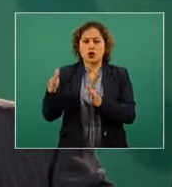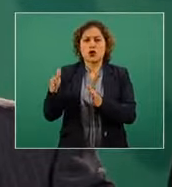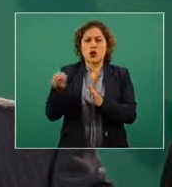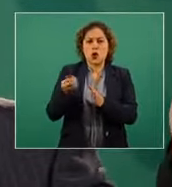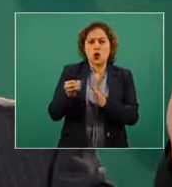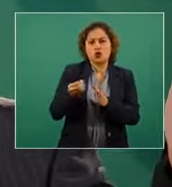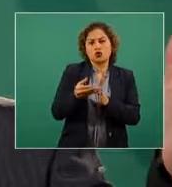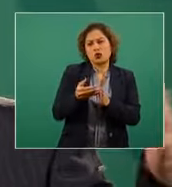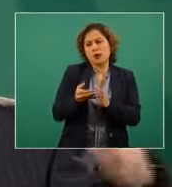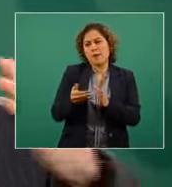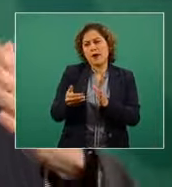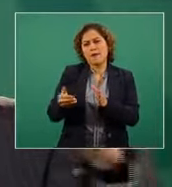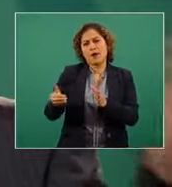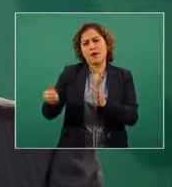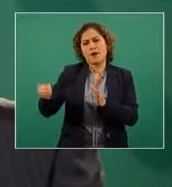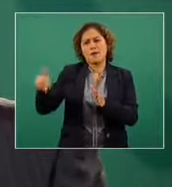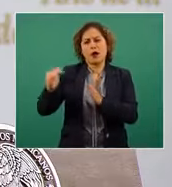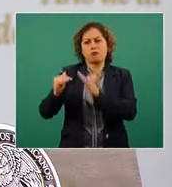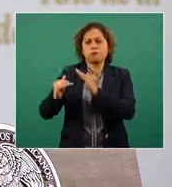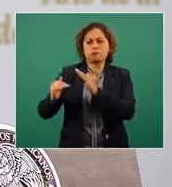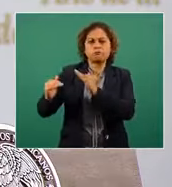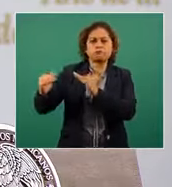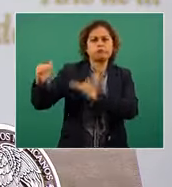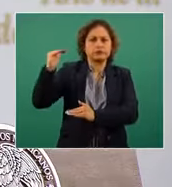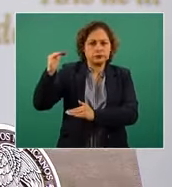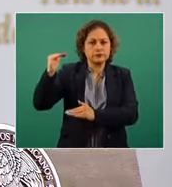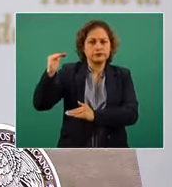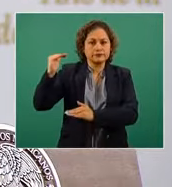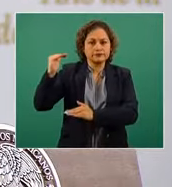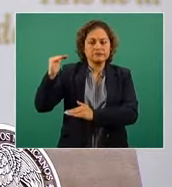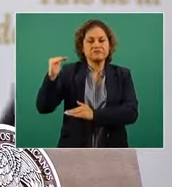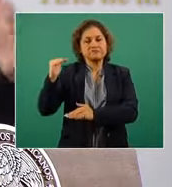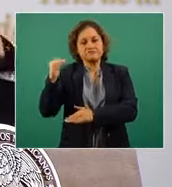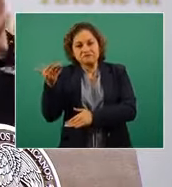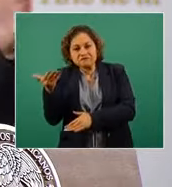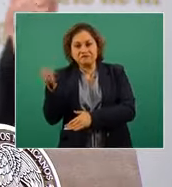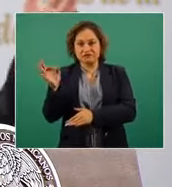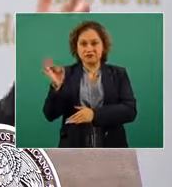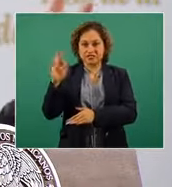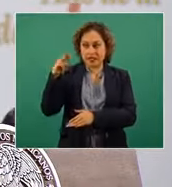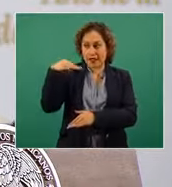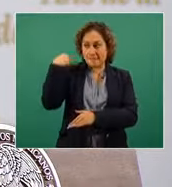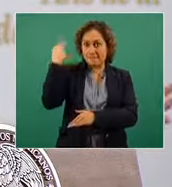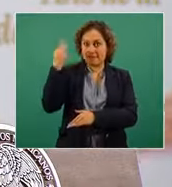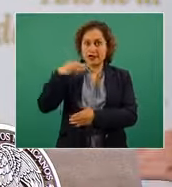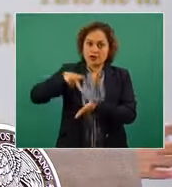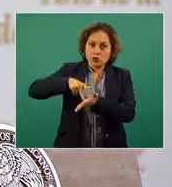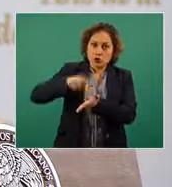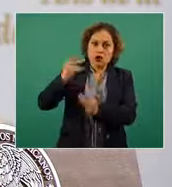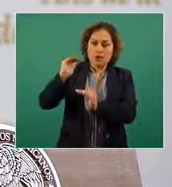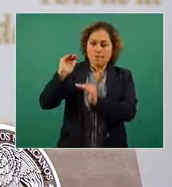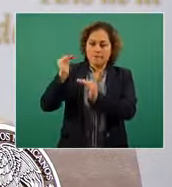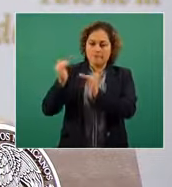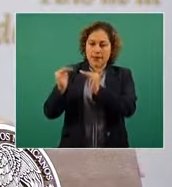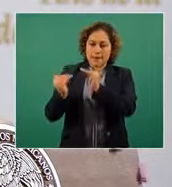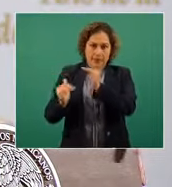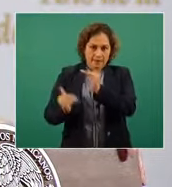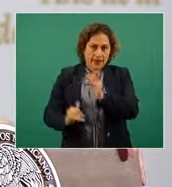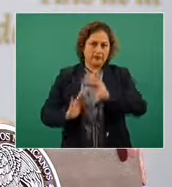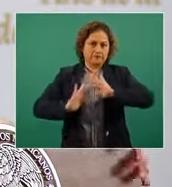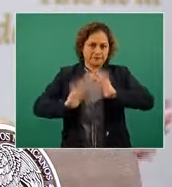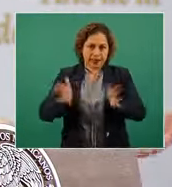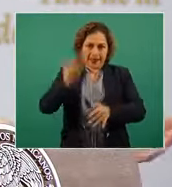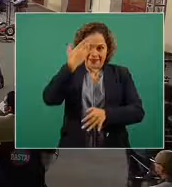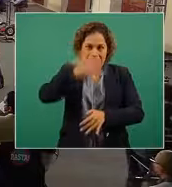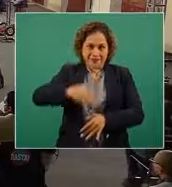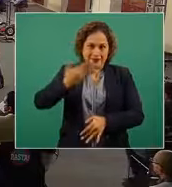llegar a un punto intermedio previo a el mes de marzo, en donde empezaría a bajar. Esto es lo que está